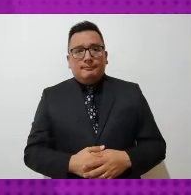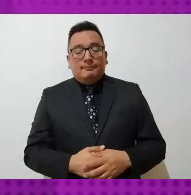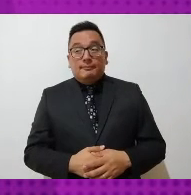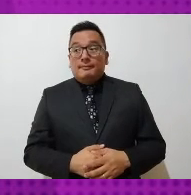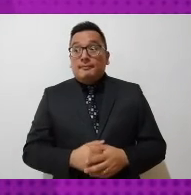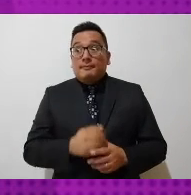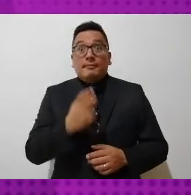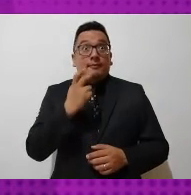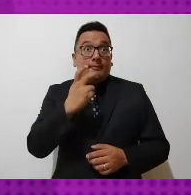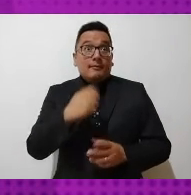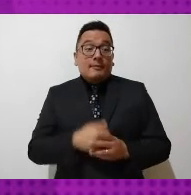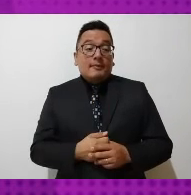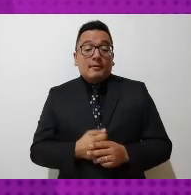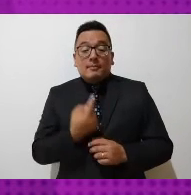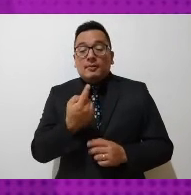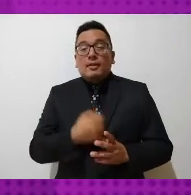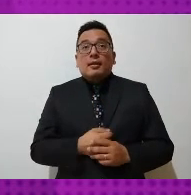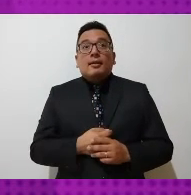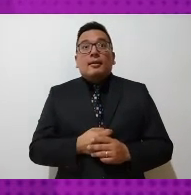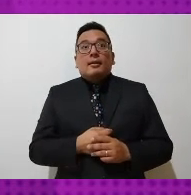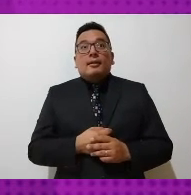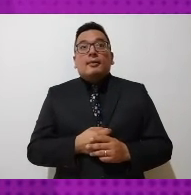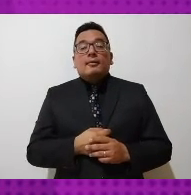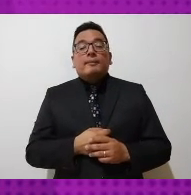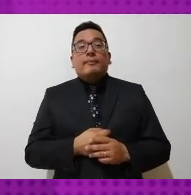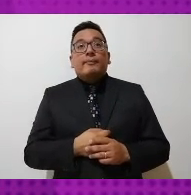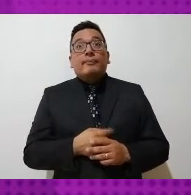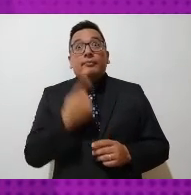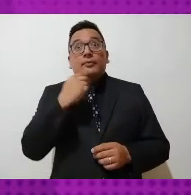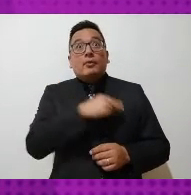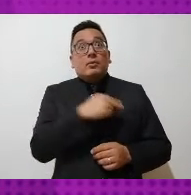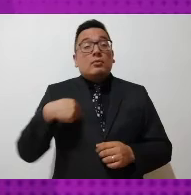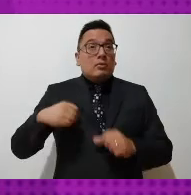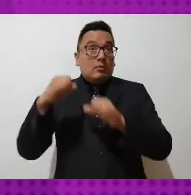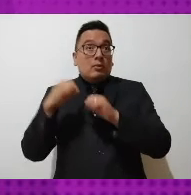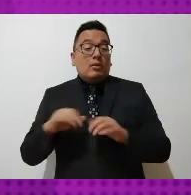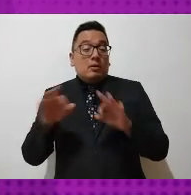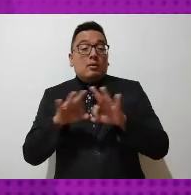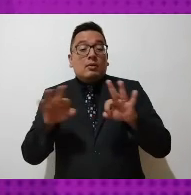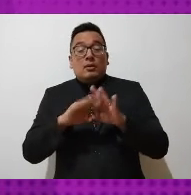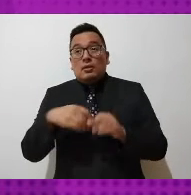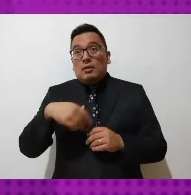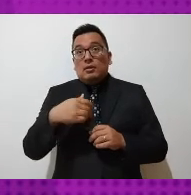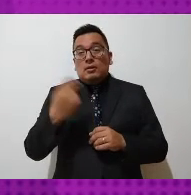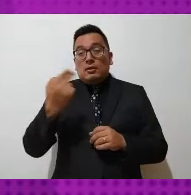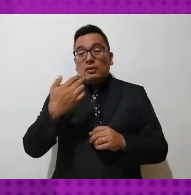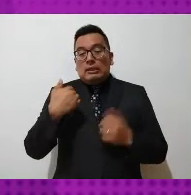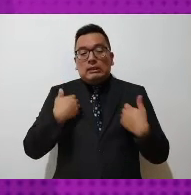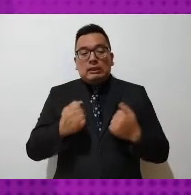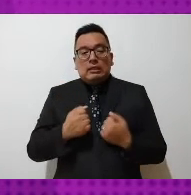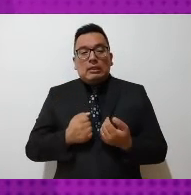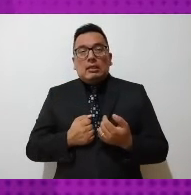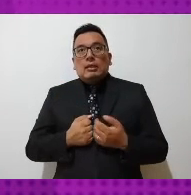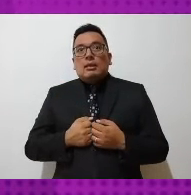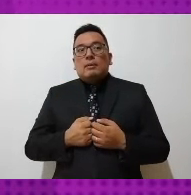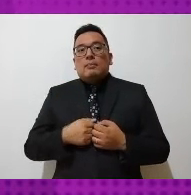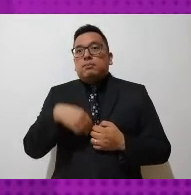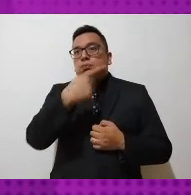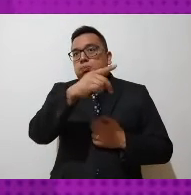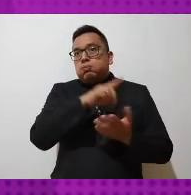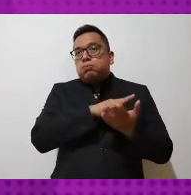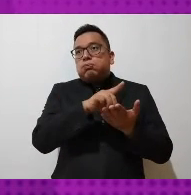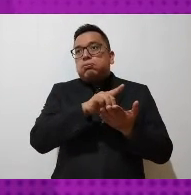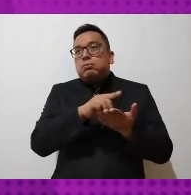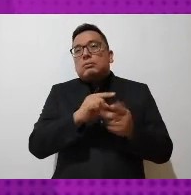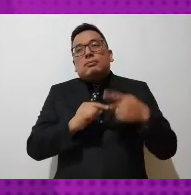Sí, porque justamente una de las partes que las autoridades tendríamos que tener en cuenta es que quien mejor sabe de la protección de sus derechos son